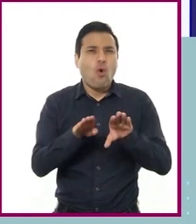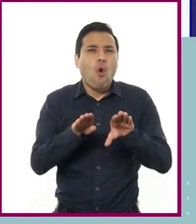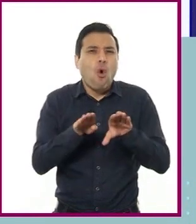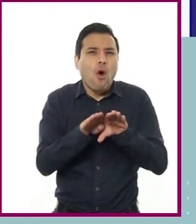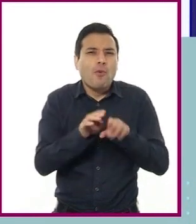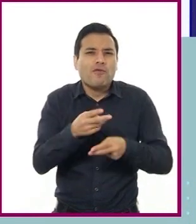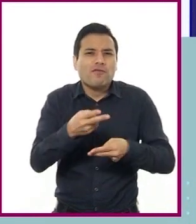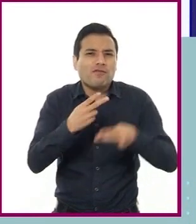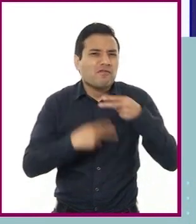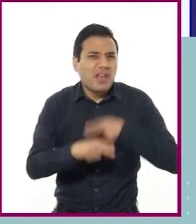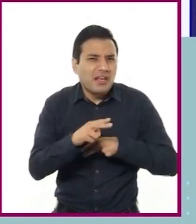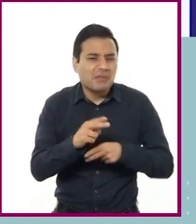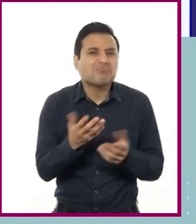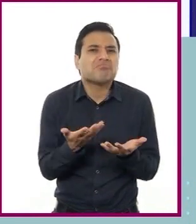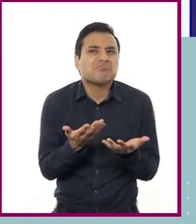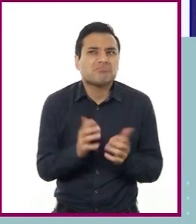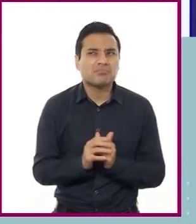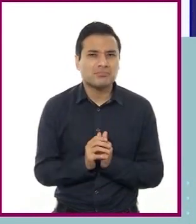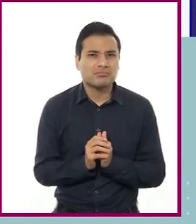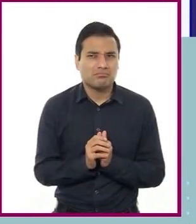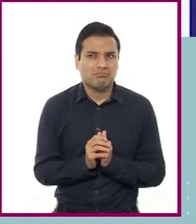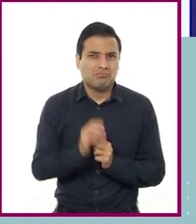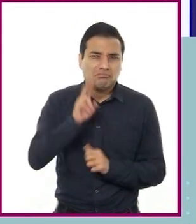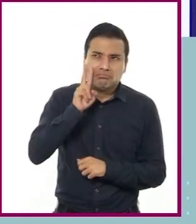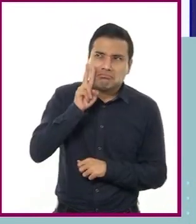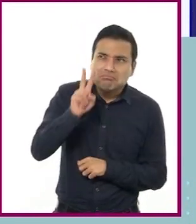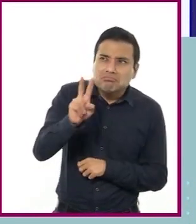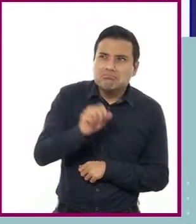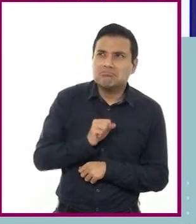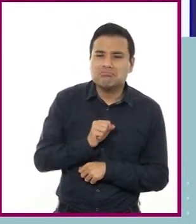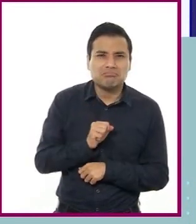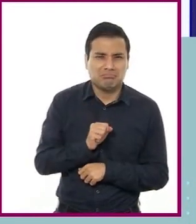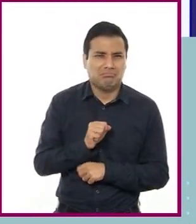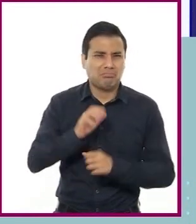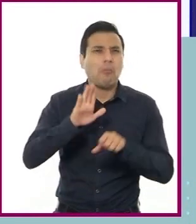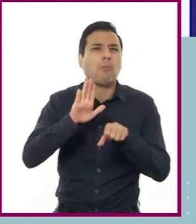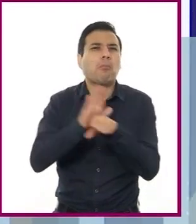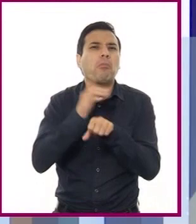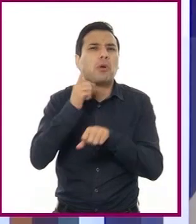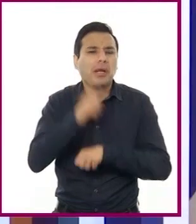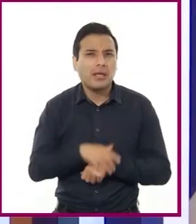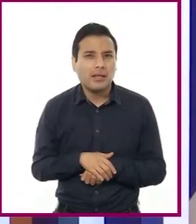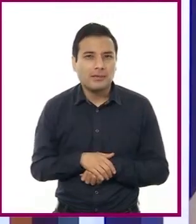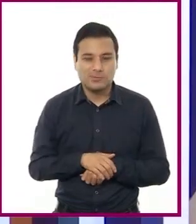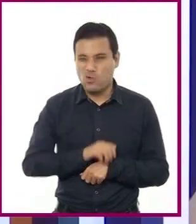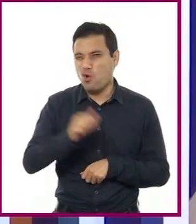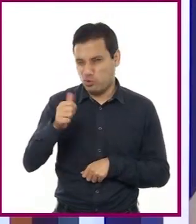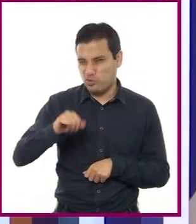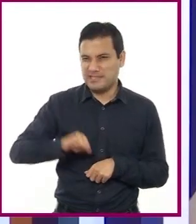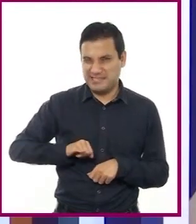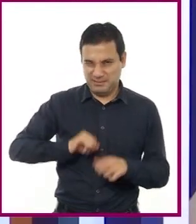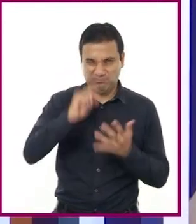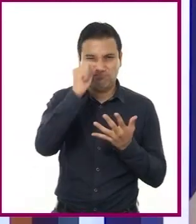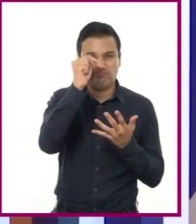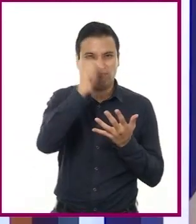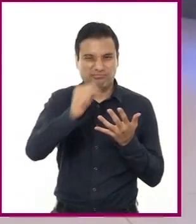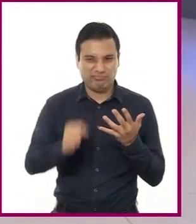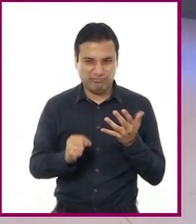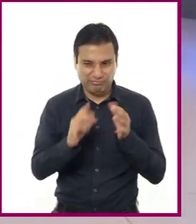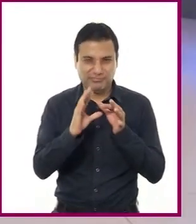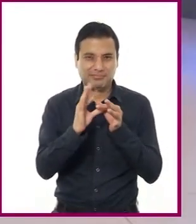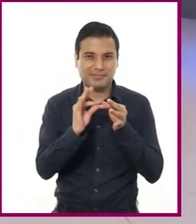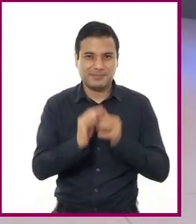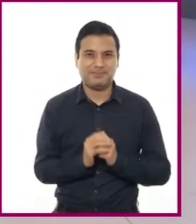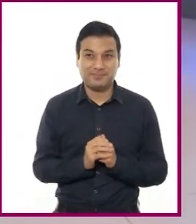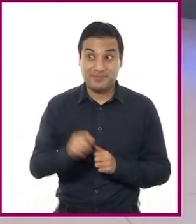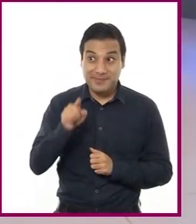qué condiciones deben existir para que la podamos observar y otros datos interesantes sobre su naturaleza. La maestra Cindy